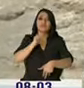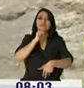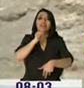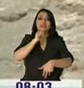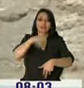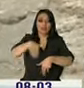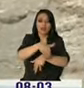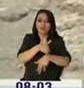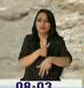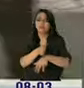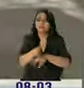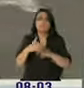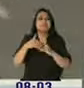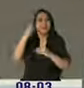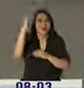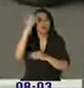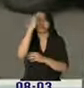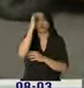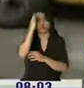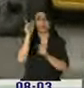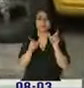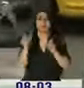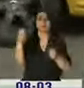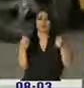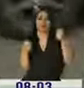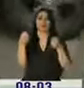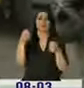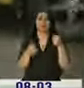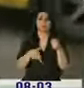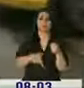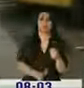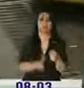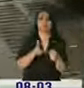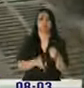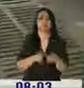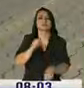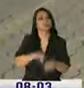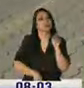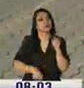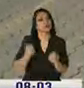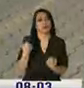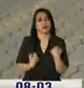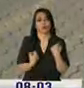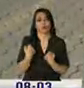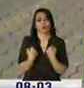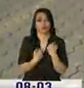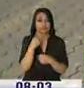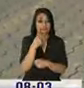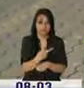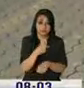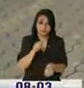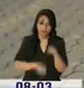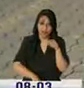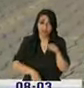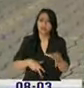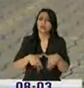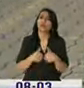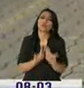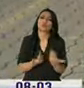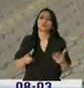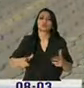preocupa principalmente a los conductores por los daños en los automotores. Los carros ahí se dañan